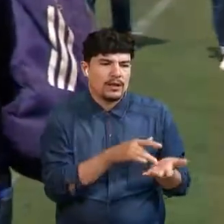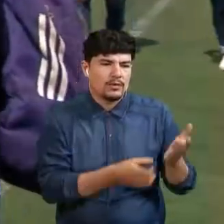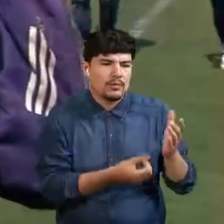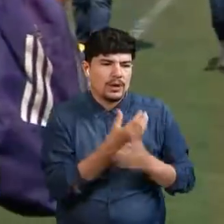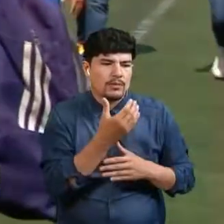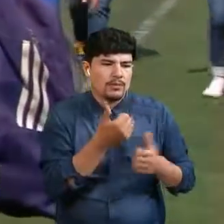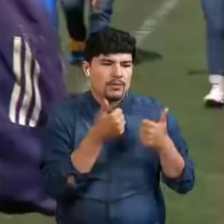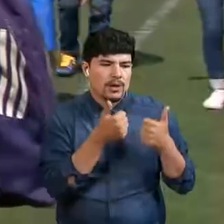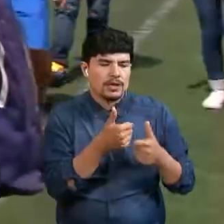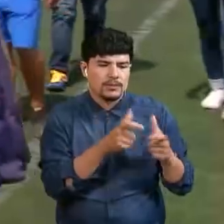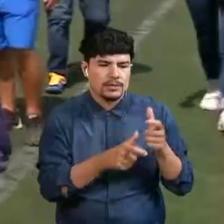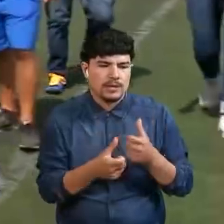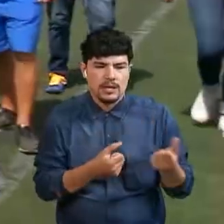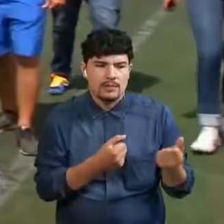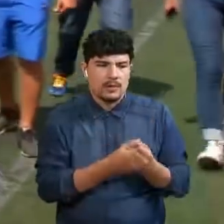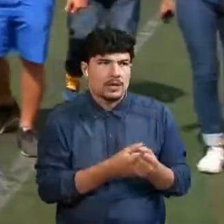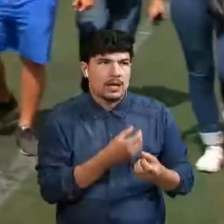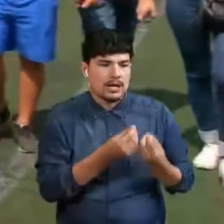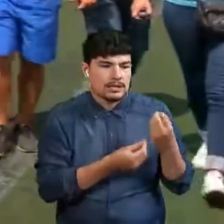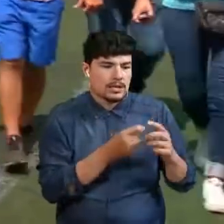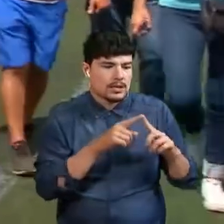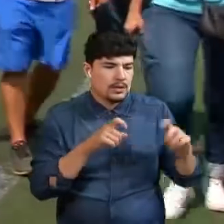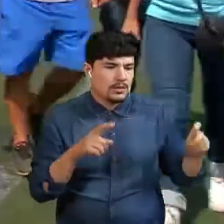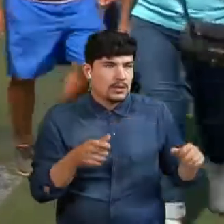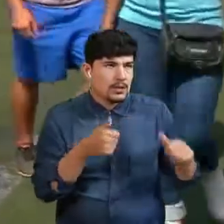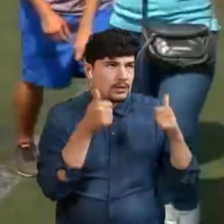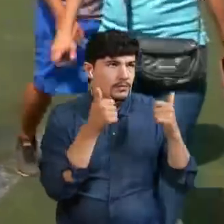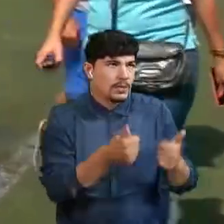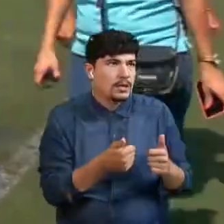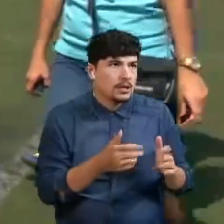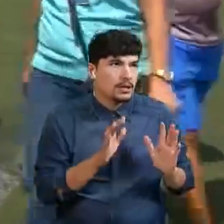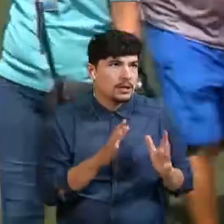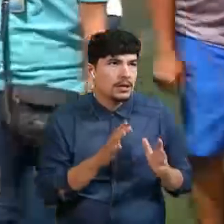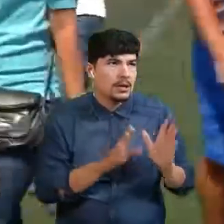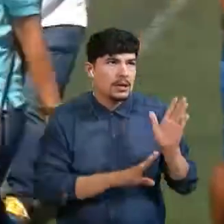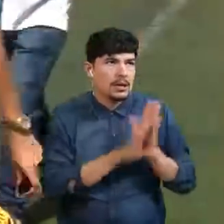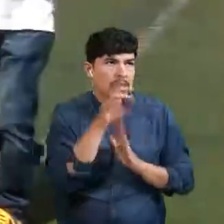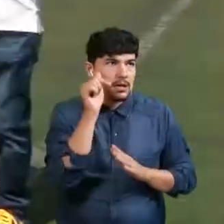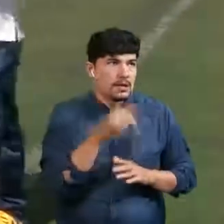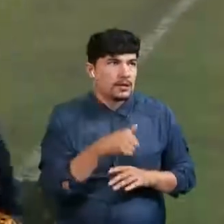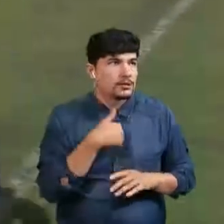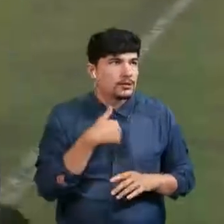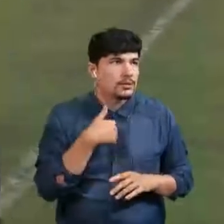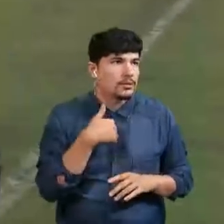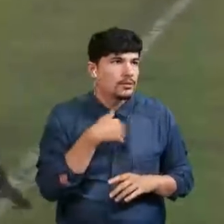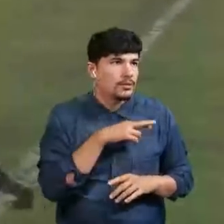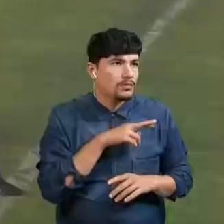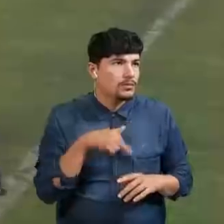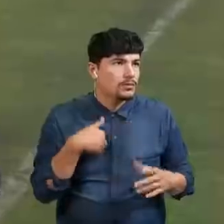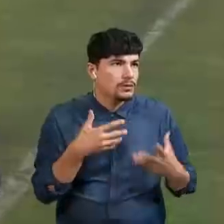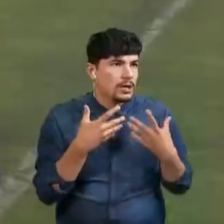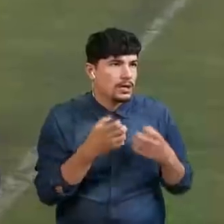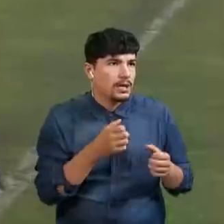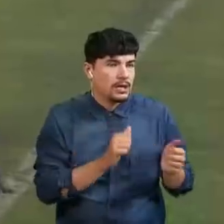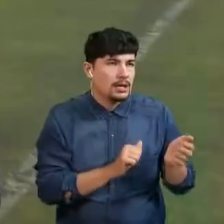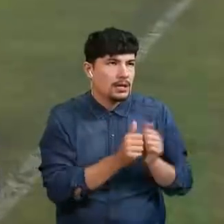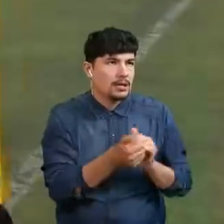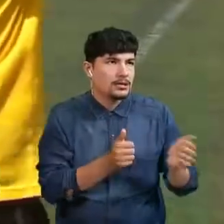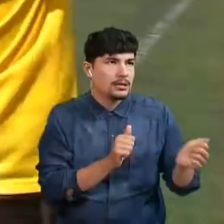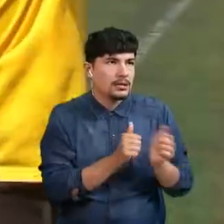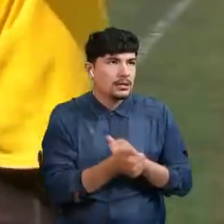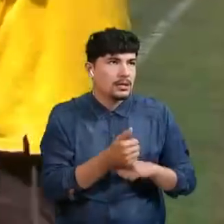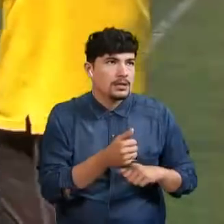quieren aportar que lleguen a hacer las cosas bien a sacar esto adelante creo que queremos clasificar y